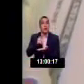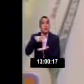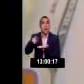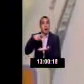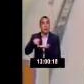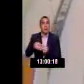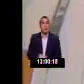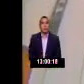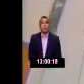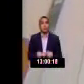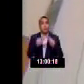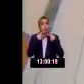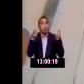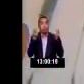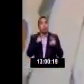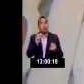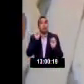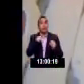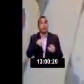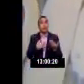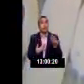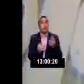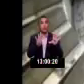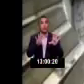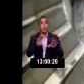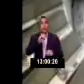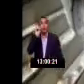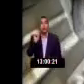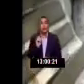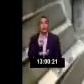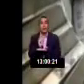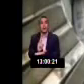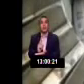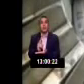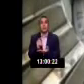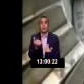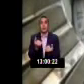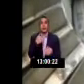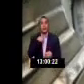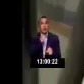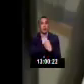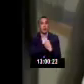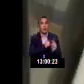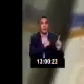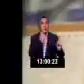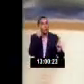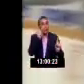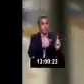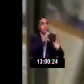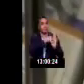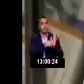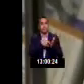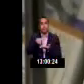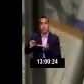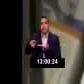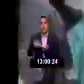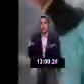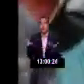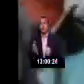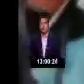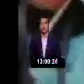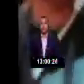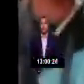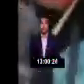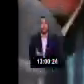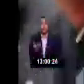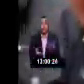se suman al anuncio de que también se podría gravar con un 9% los décimos de los afiliados activos para financiar el pago de décimos a los jubilados y